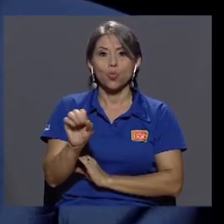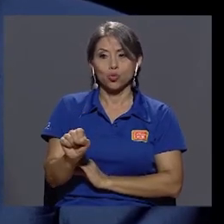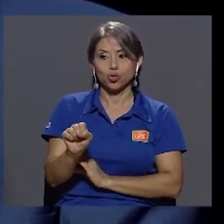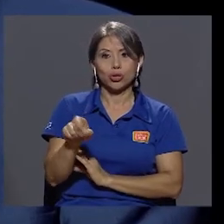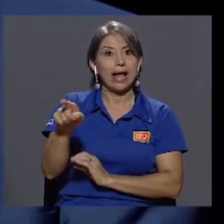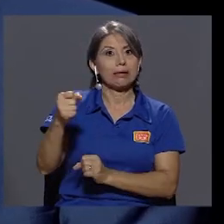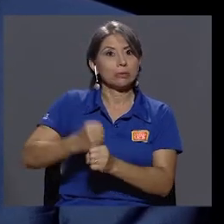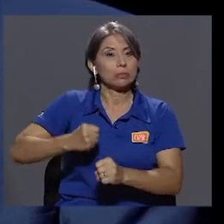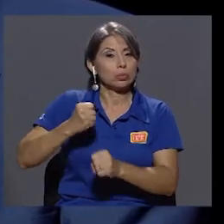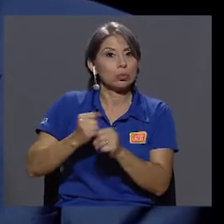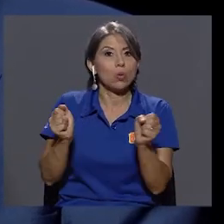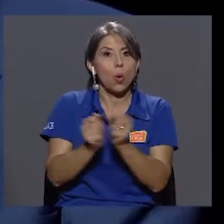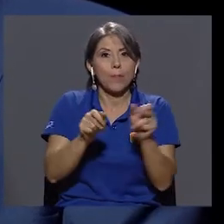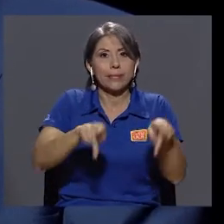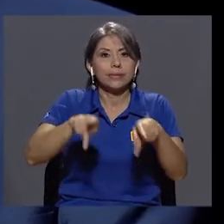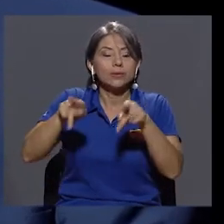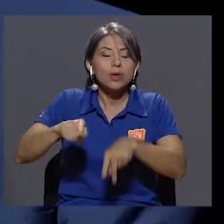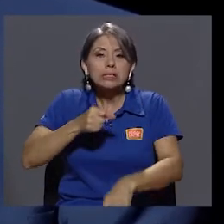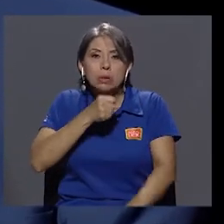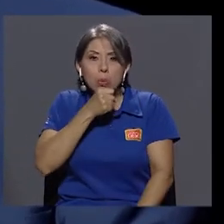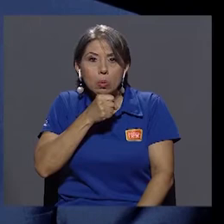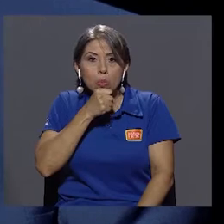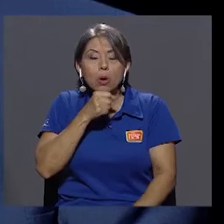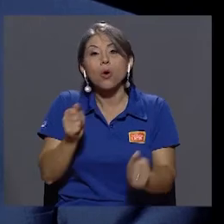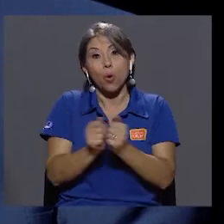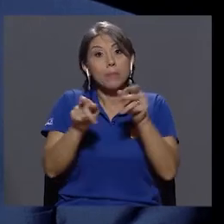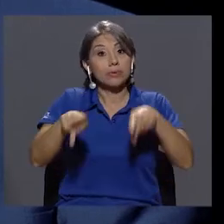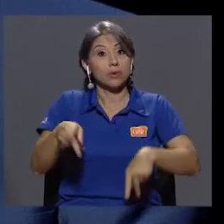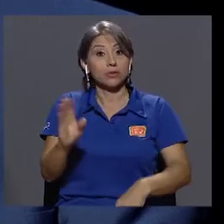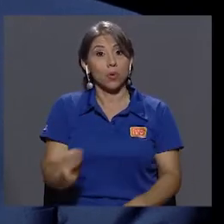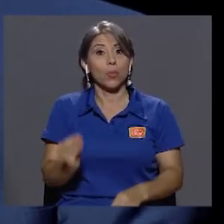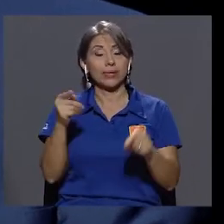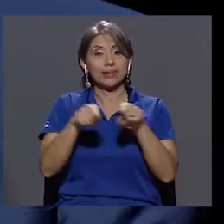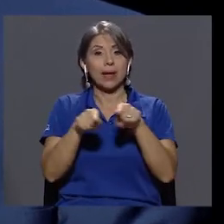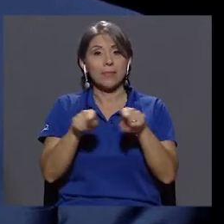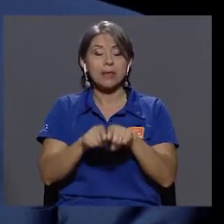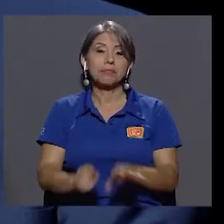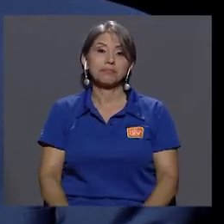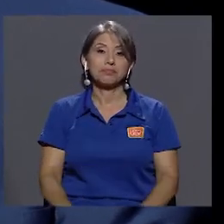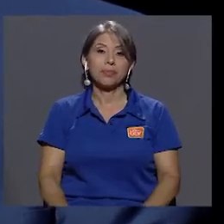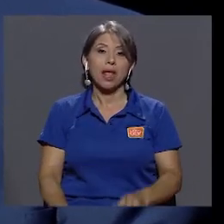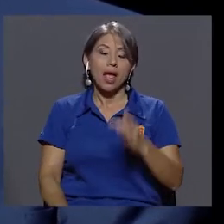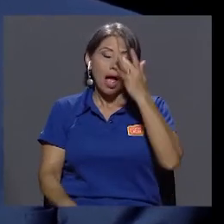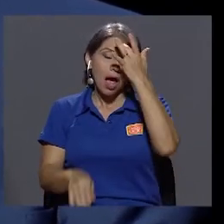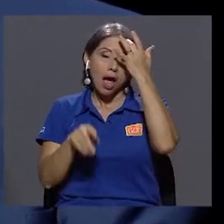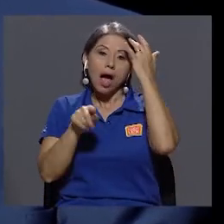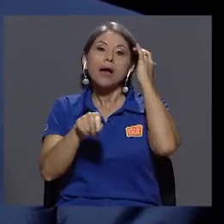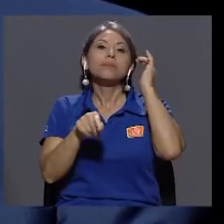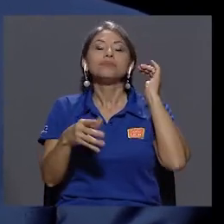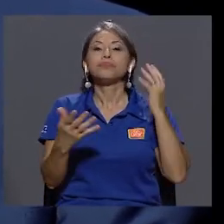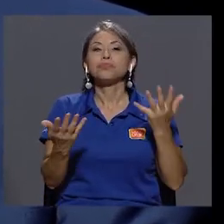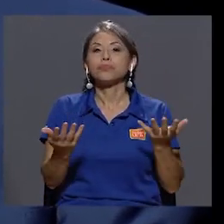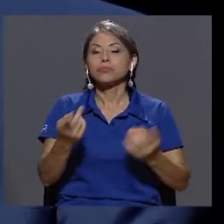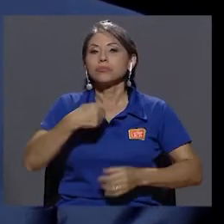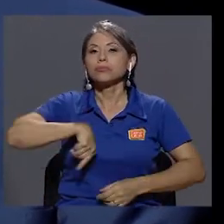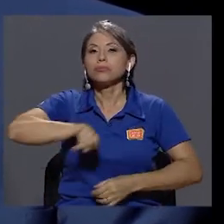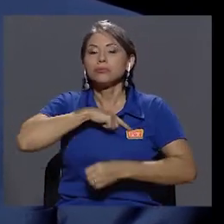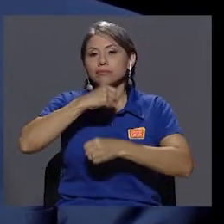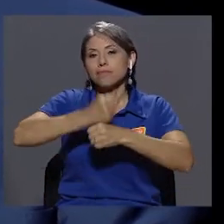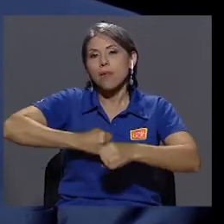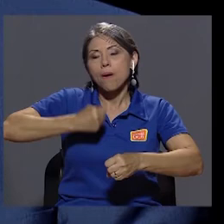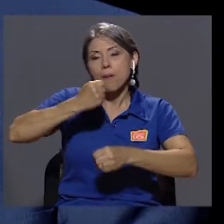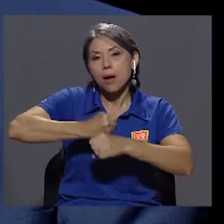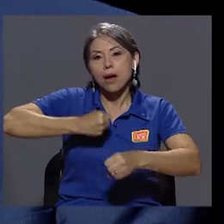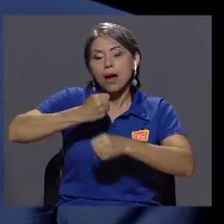hace con la población de personas mayores y personas jóvenes también estamos trabajando